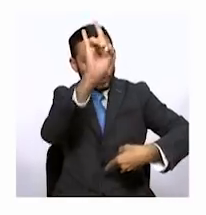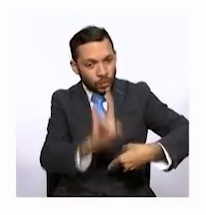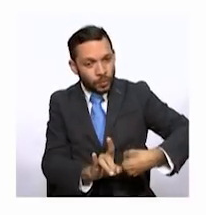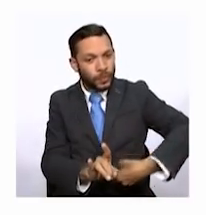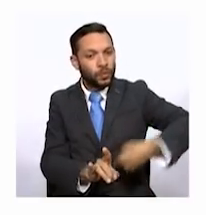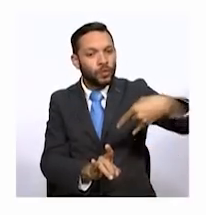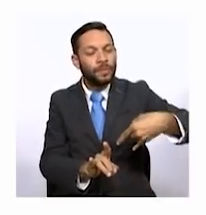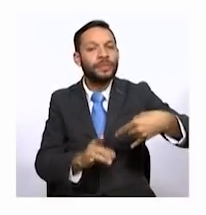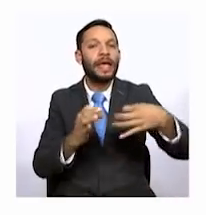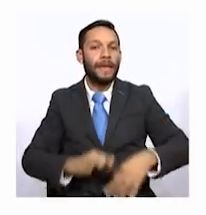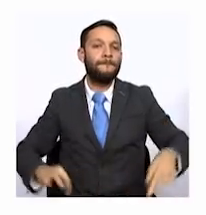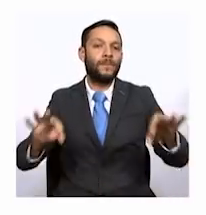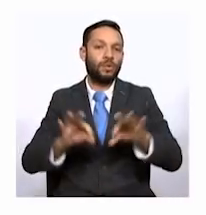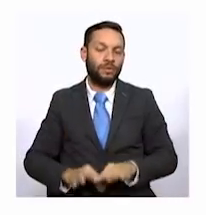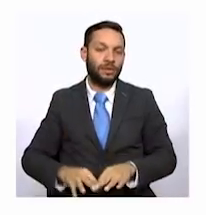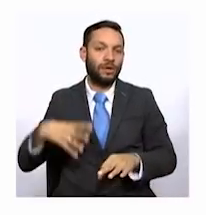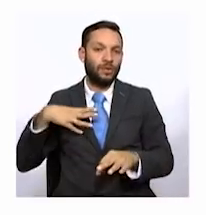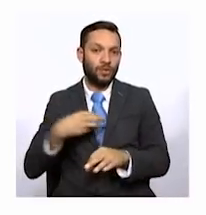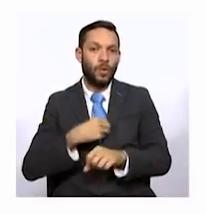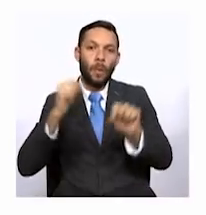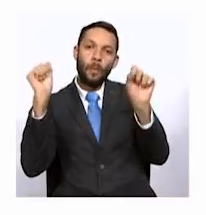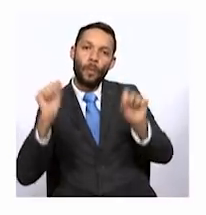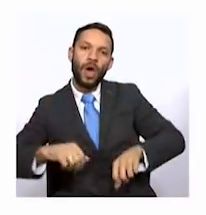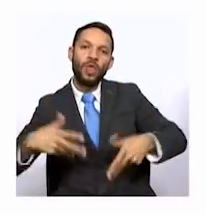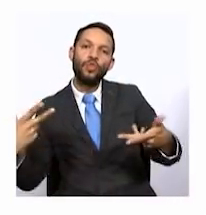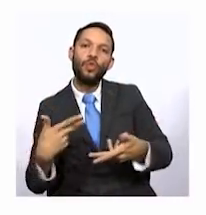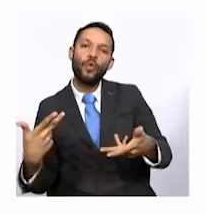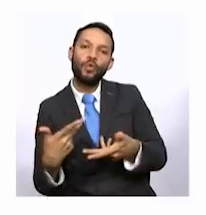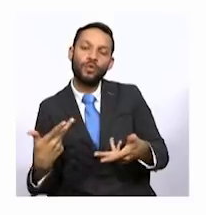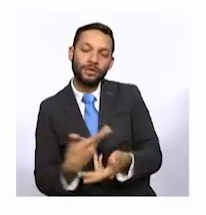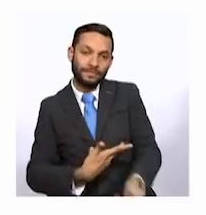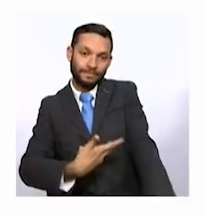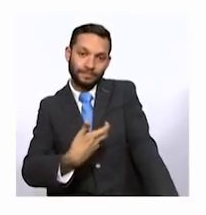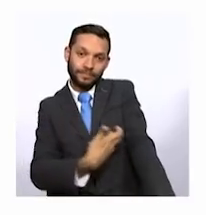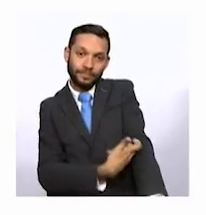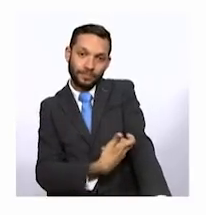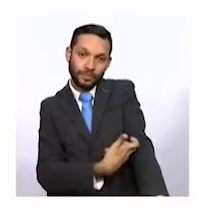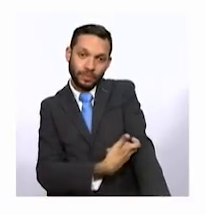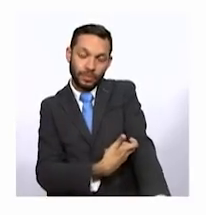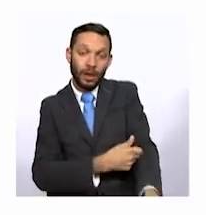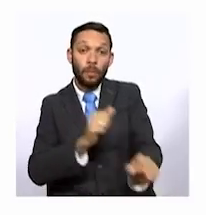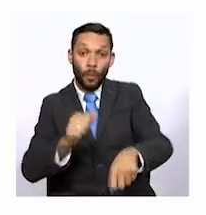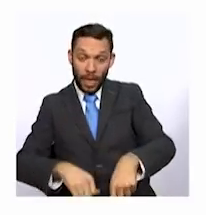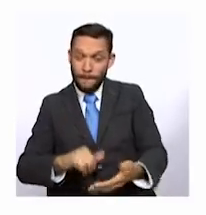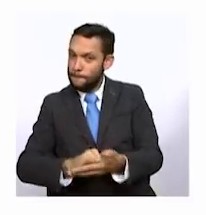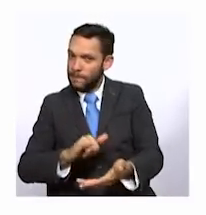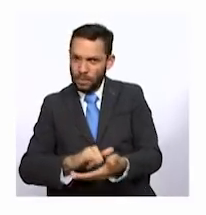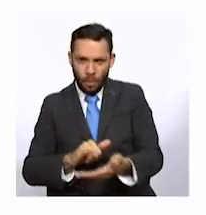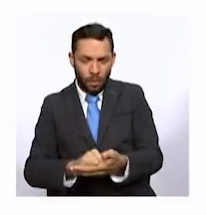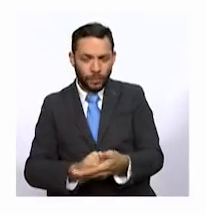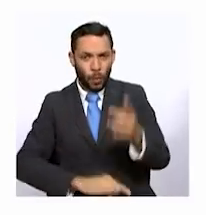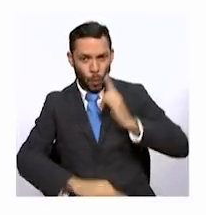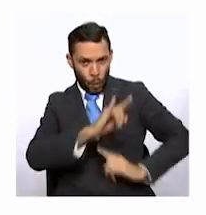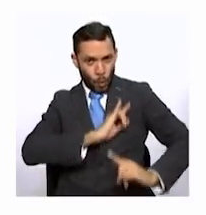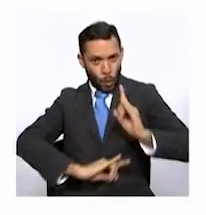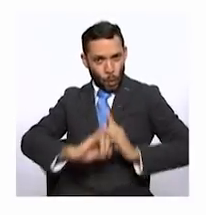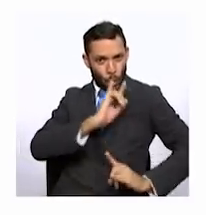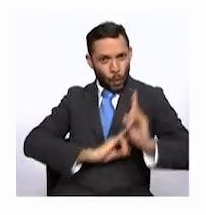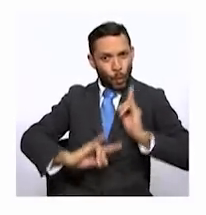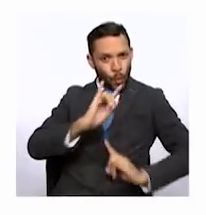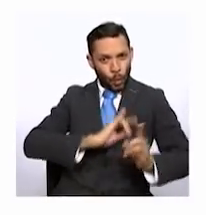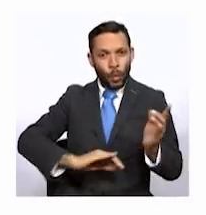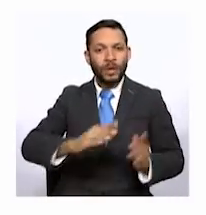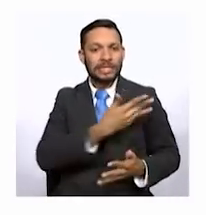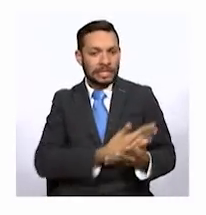podemos ponerles líquidos o medicamentos endomedular, porque este nos sirve igual como la circulación corporal. Entonces